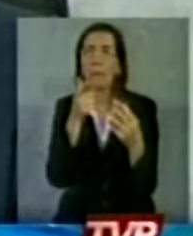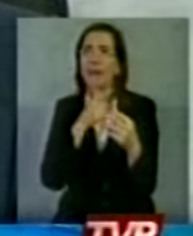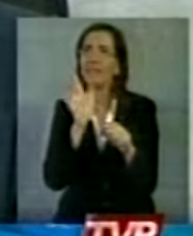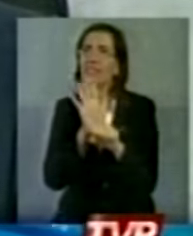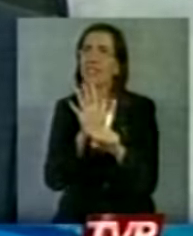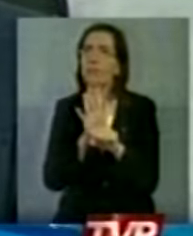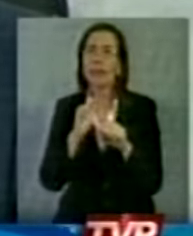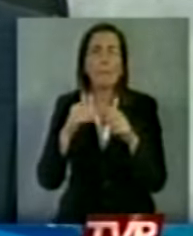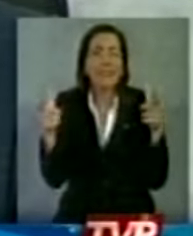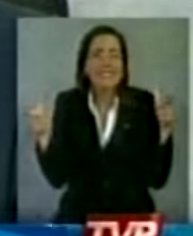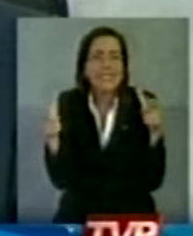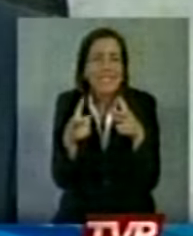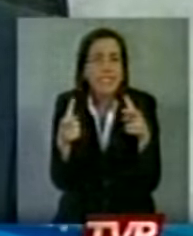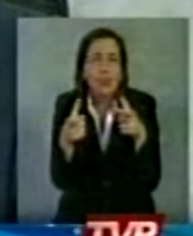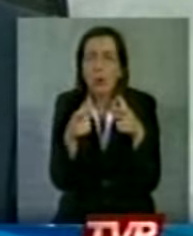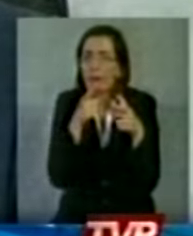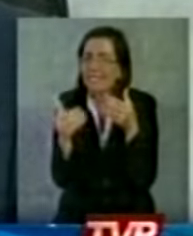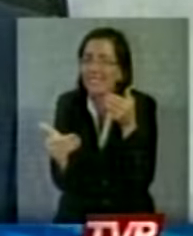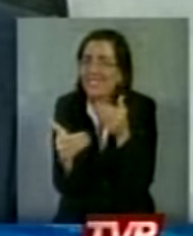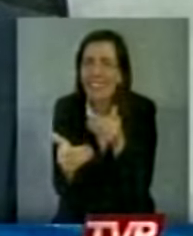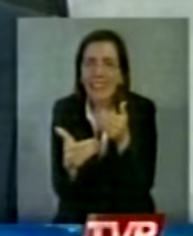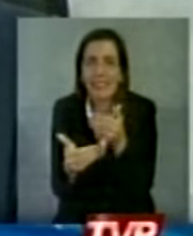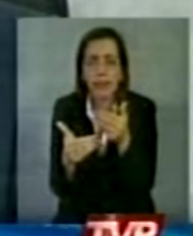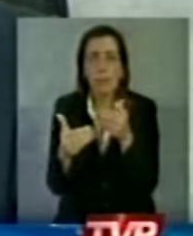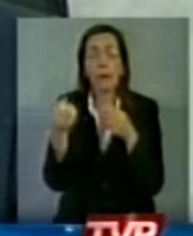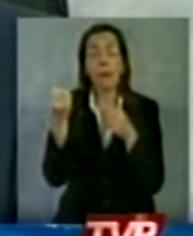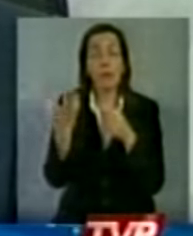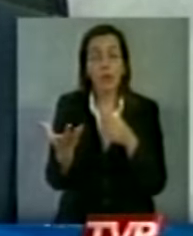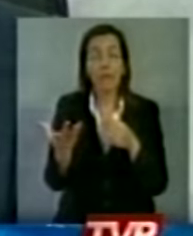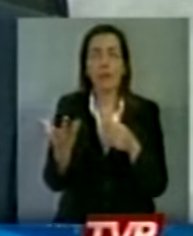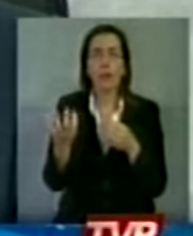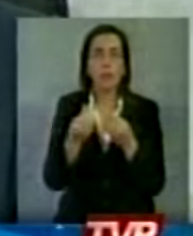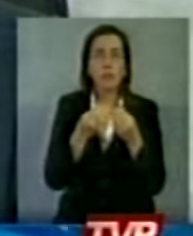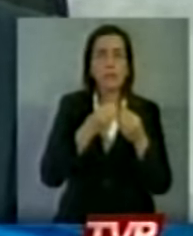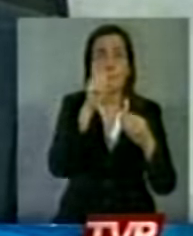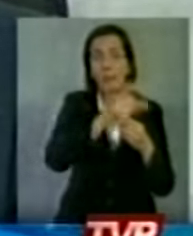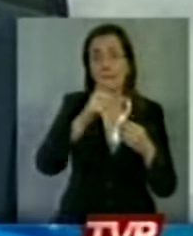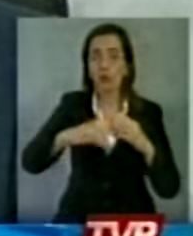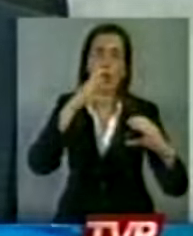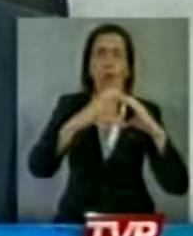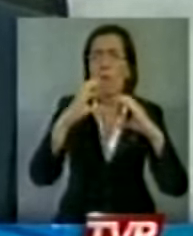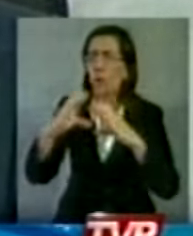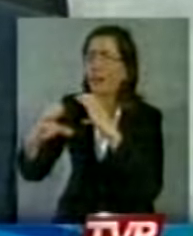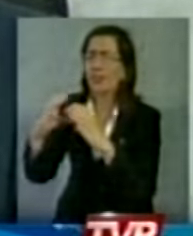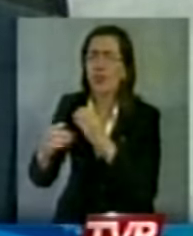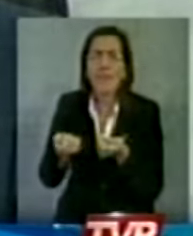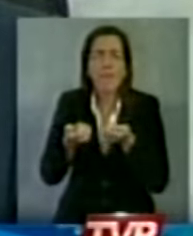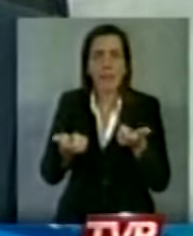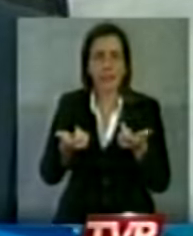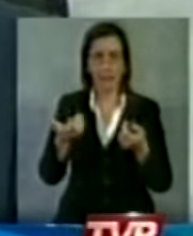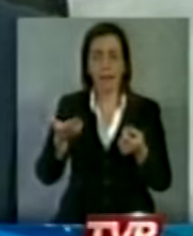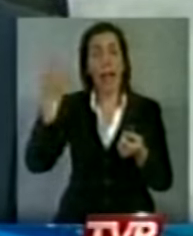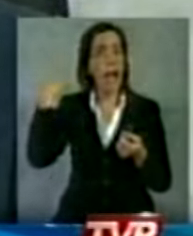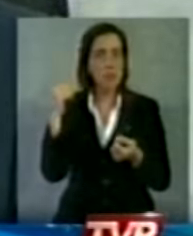sentidos, mucho más pequeño y cercano, vinculando a las personas de una manera que nunca